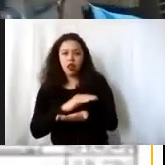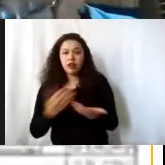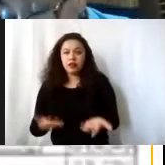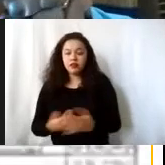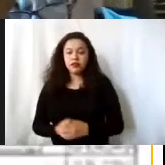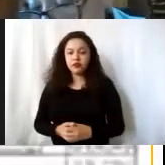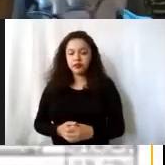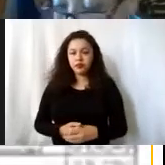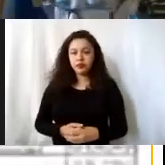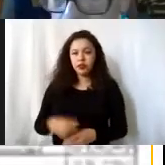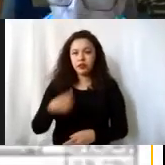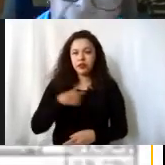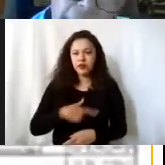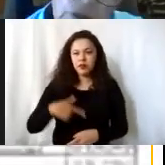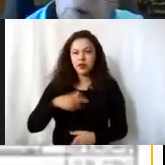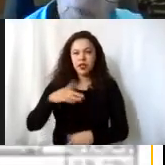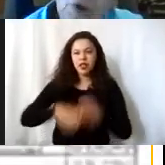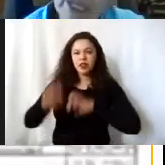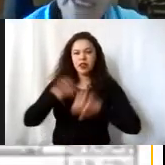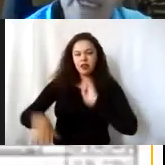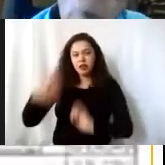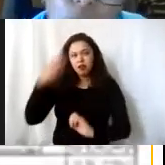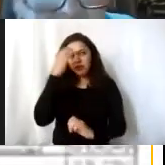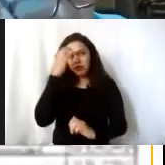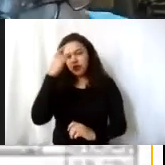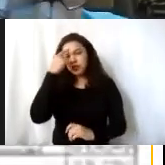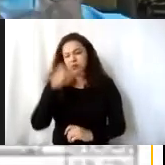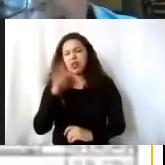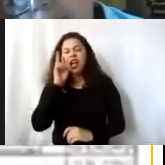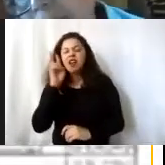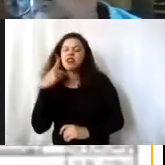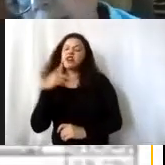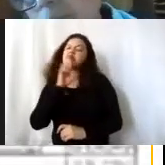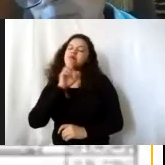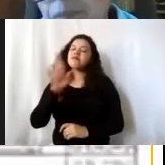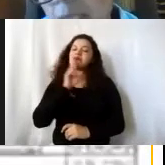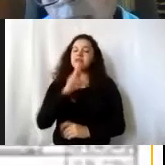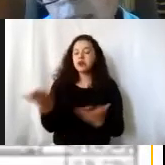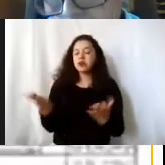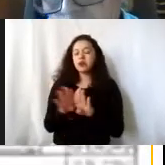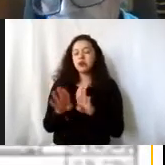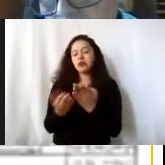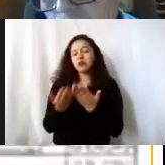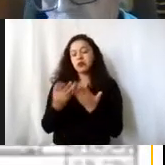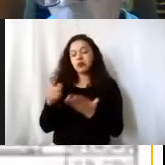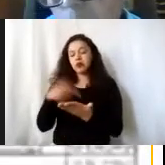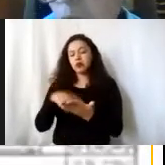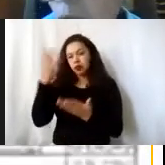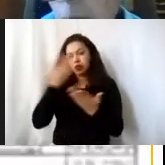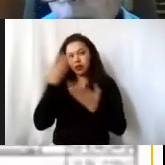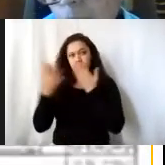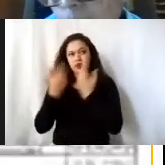me gustaría sí conocer una empresa para ver cómo es el reporte que entregan del estudio